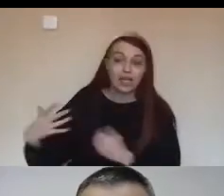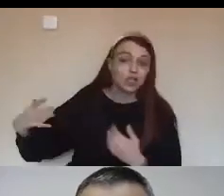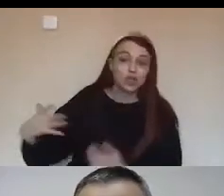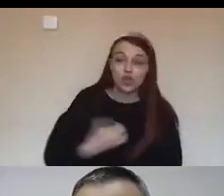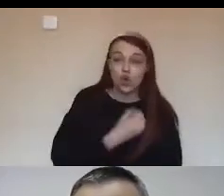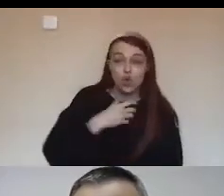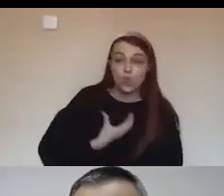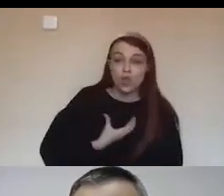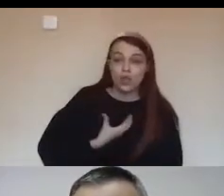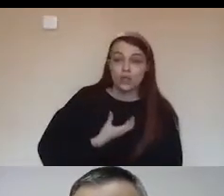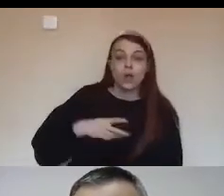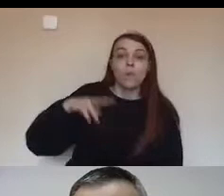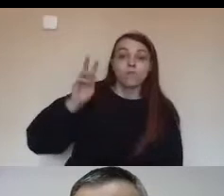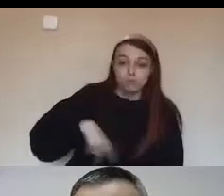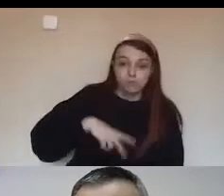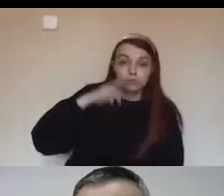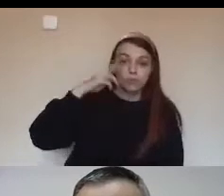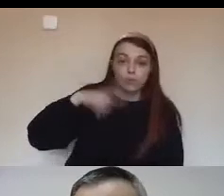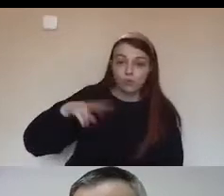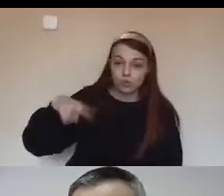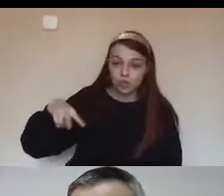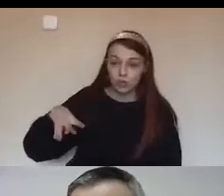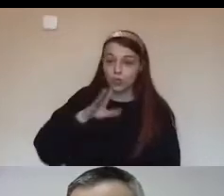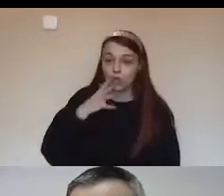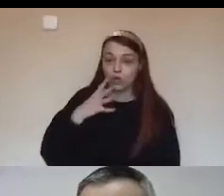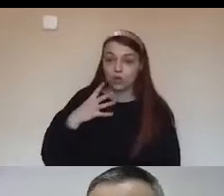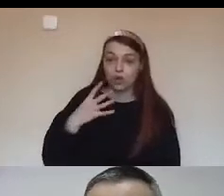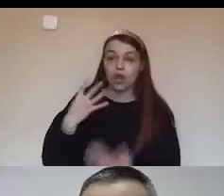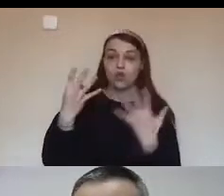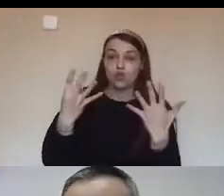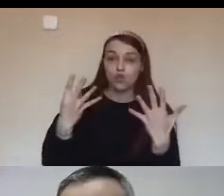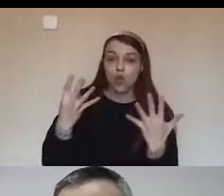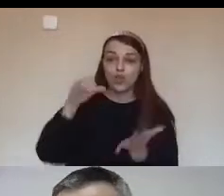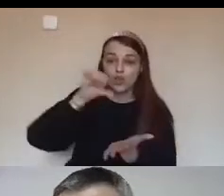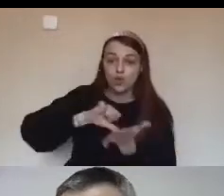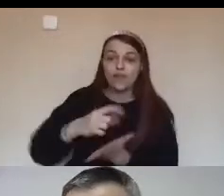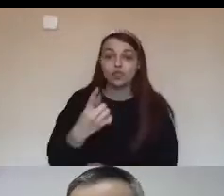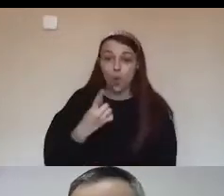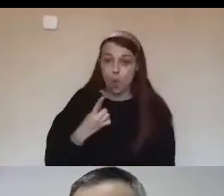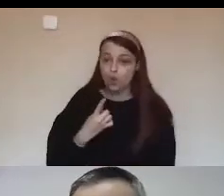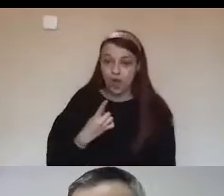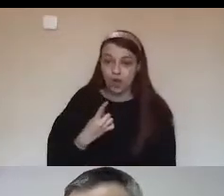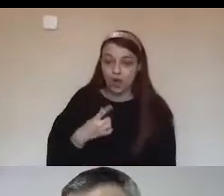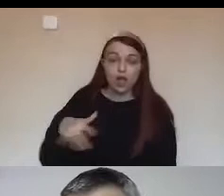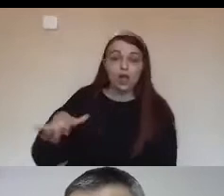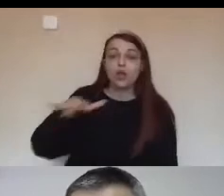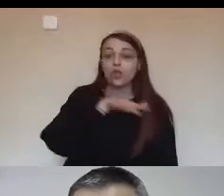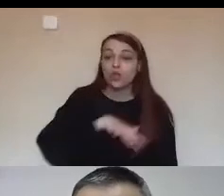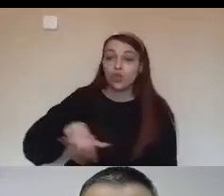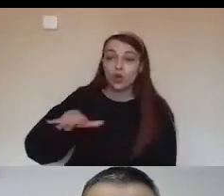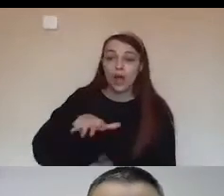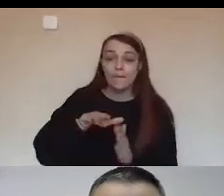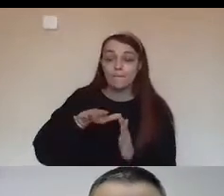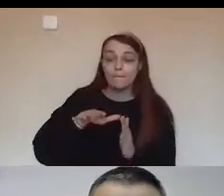museo. Porque somos una de las 9 ciudades con más monumentales de esa región, que es la Comunidad